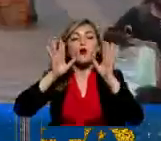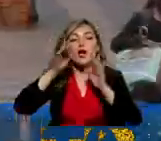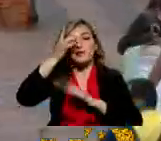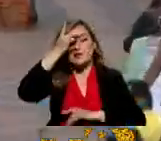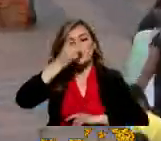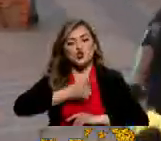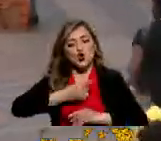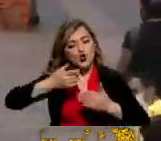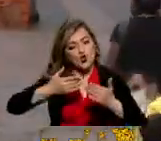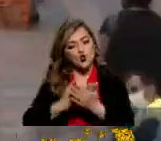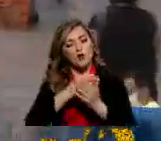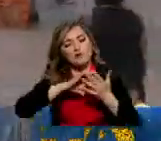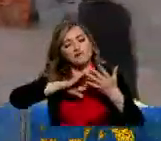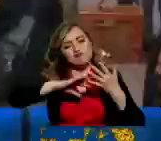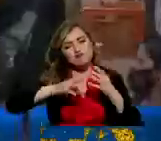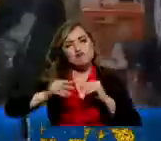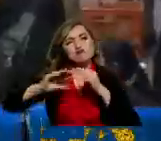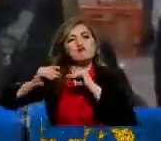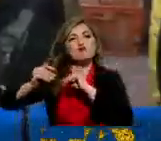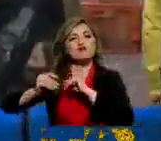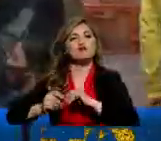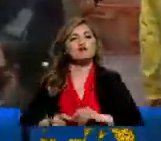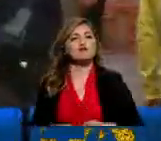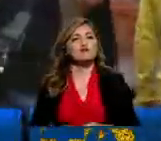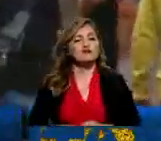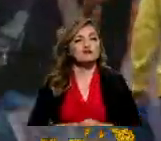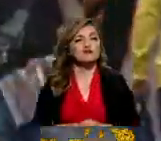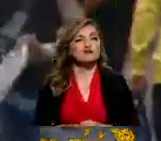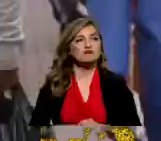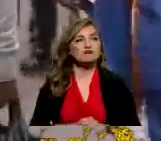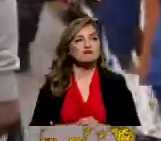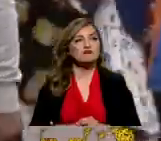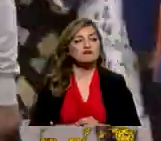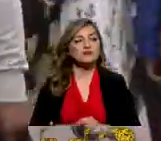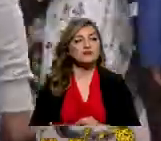nuevas resoluciones. En Quito, Daniela Valencia, 24 horas.